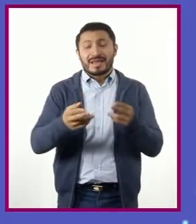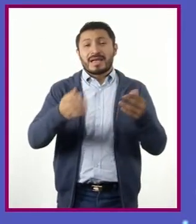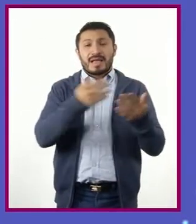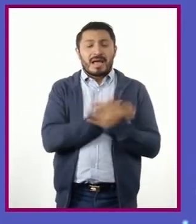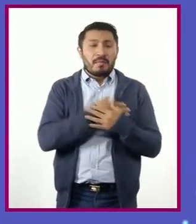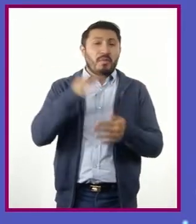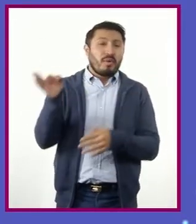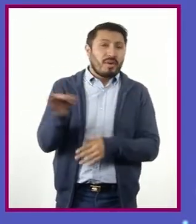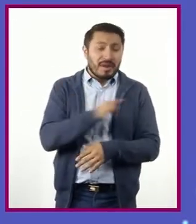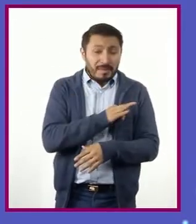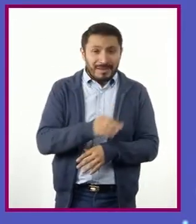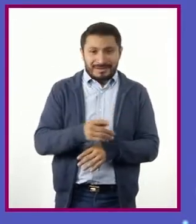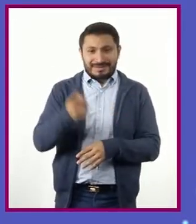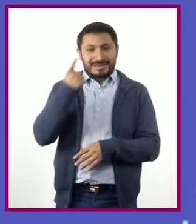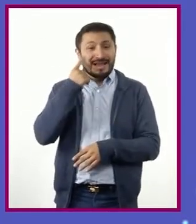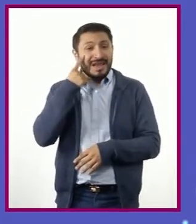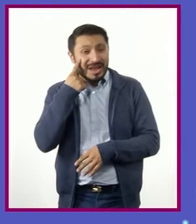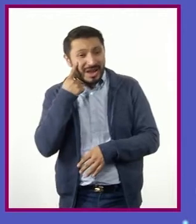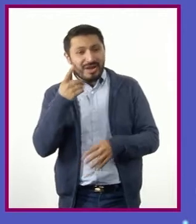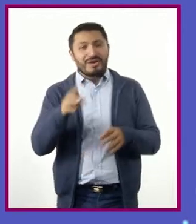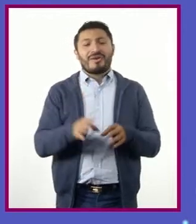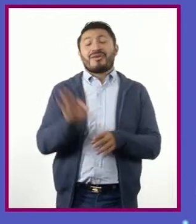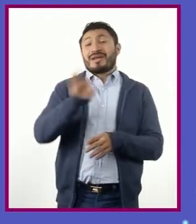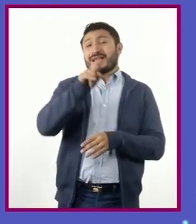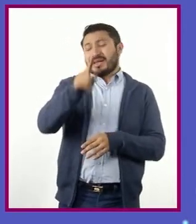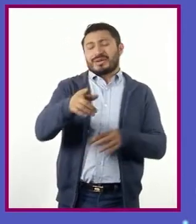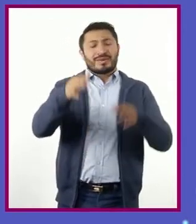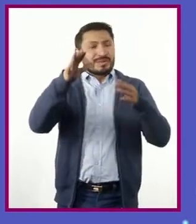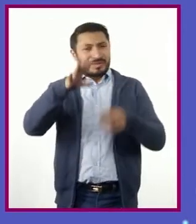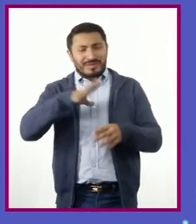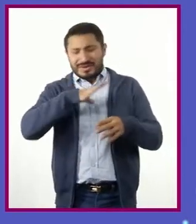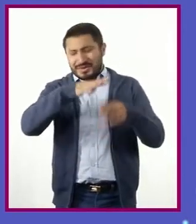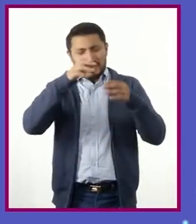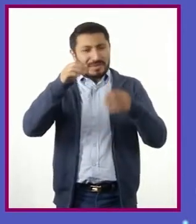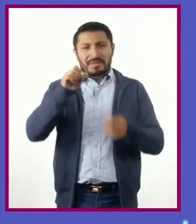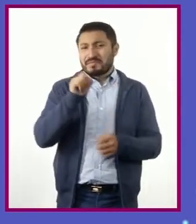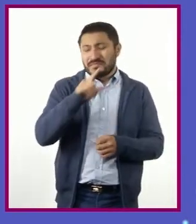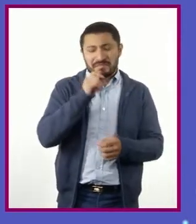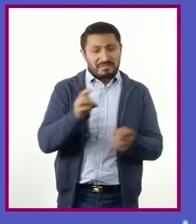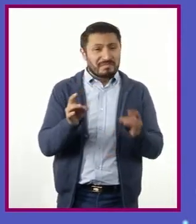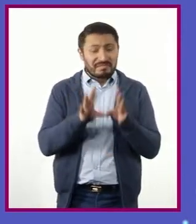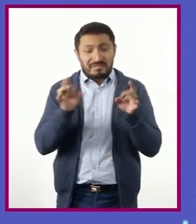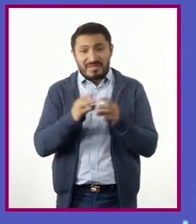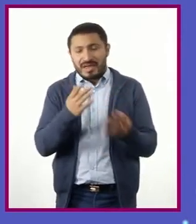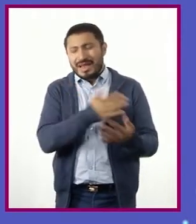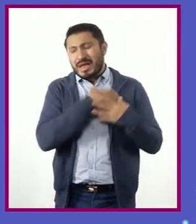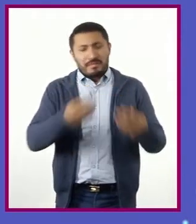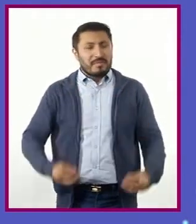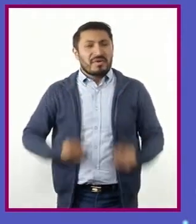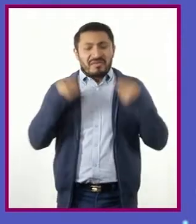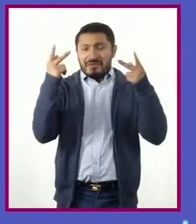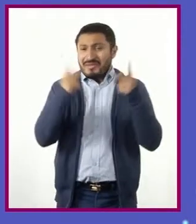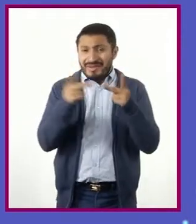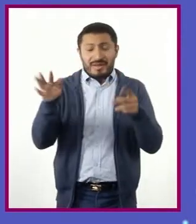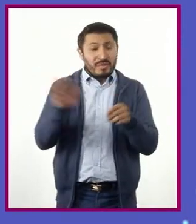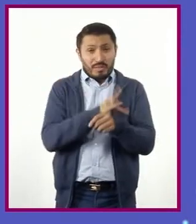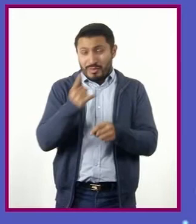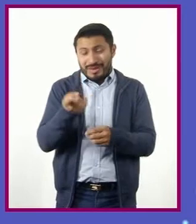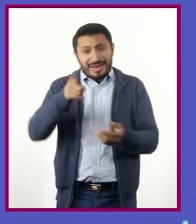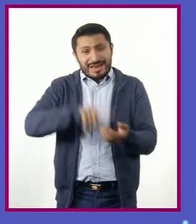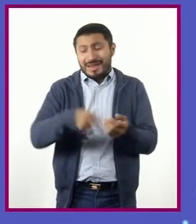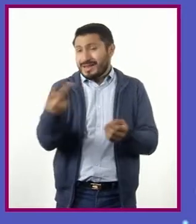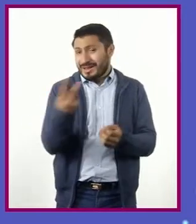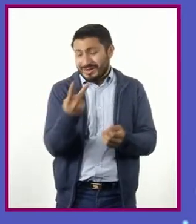esperanza. Ojos se ha quedado en vos, de la vista el mismo efecto, amor vivirá perfecto, pues fue engendrado de